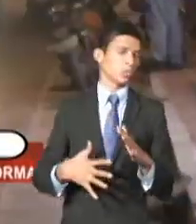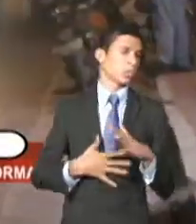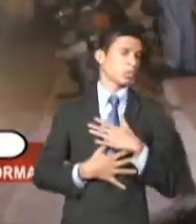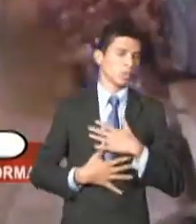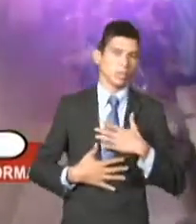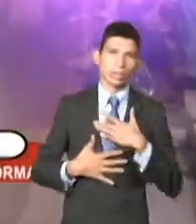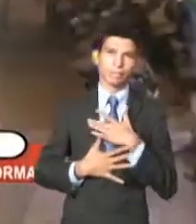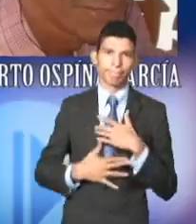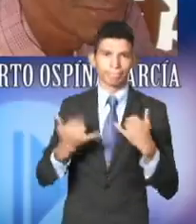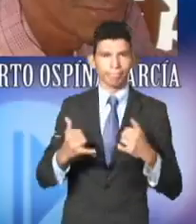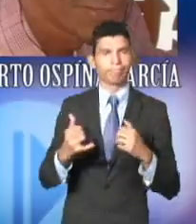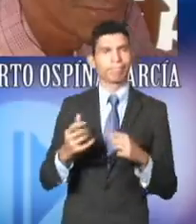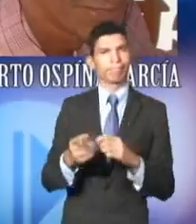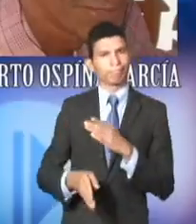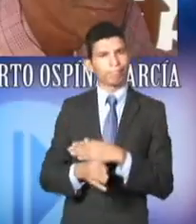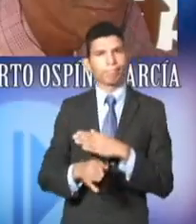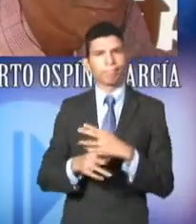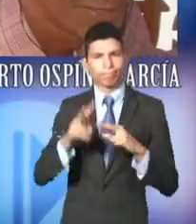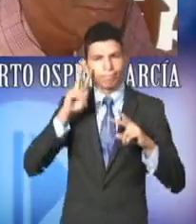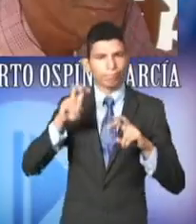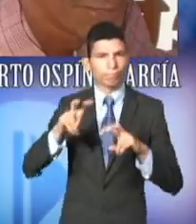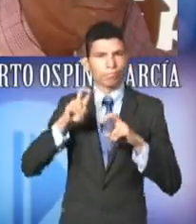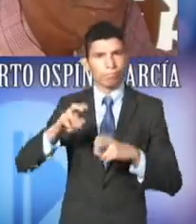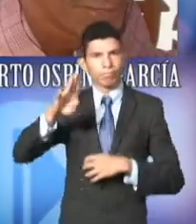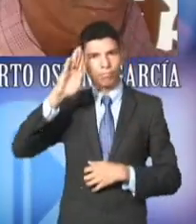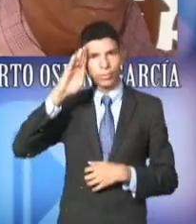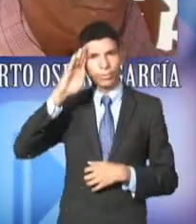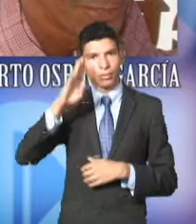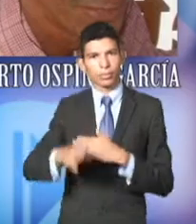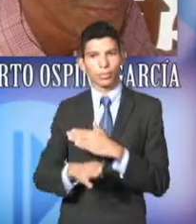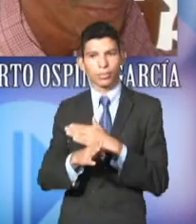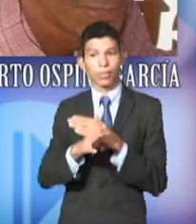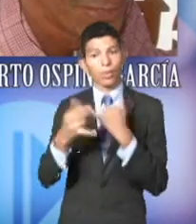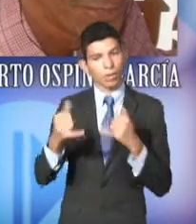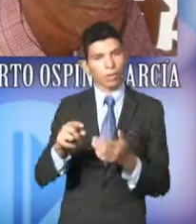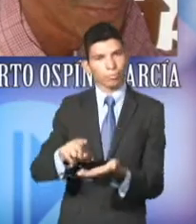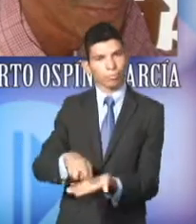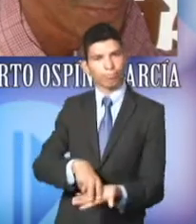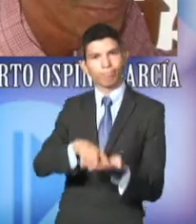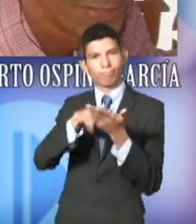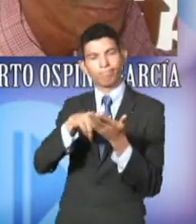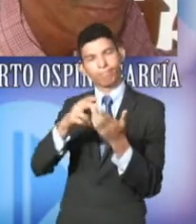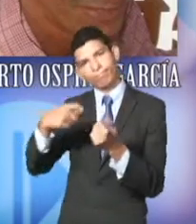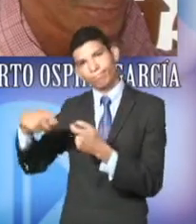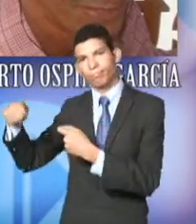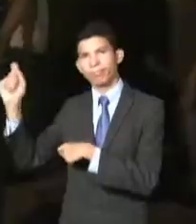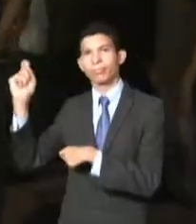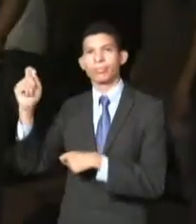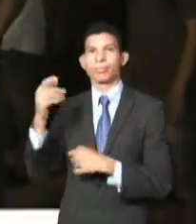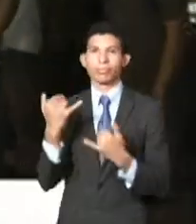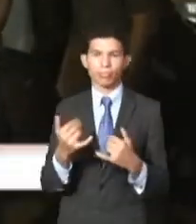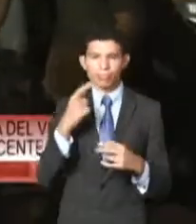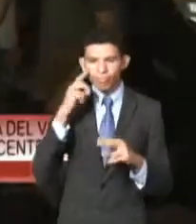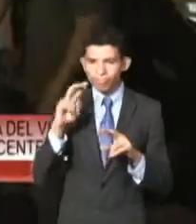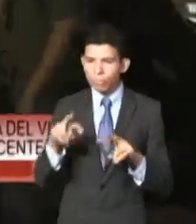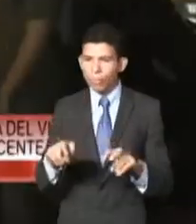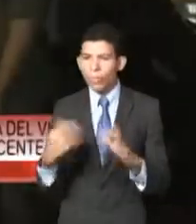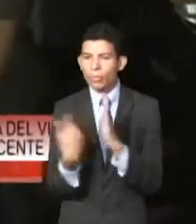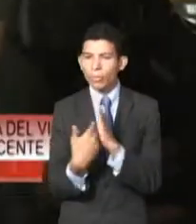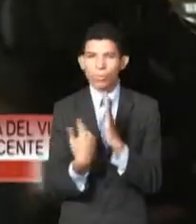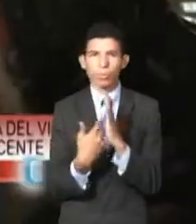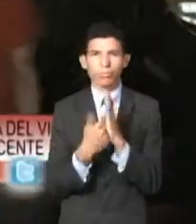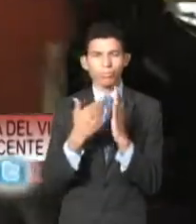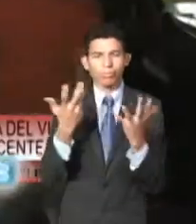con la fatal escena los hechos en materia de investigación por parte de las autoridades quienes procedieron con el respectivo levantamiento del cadáver y la